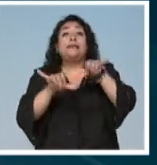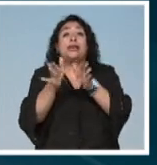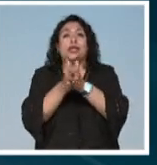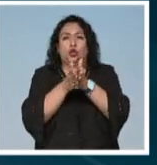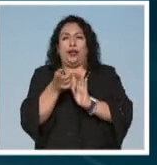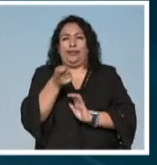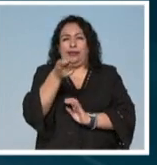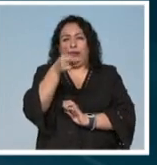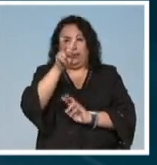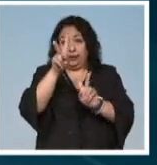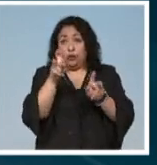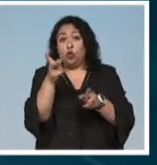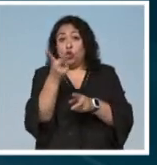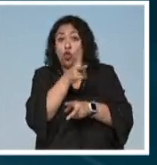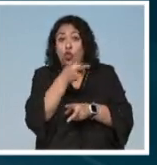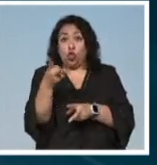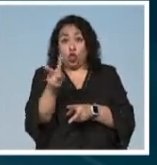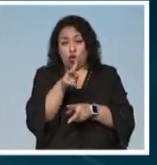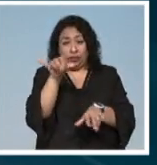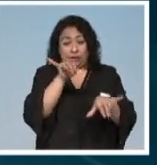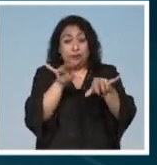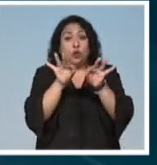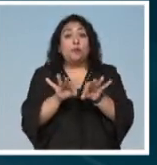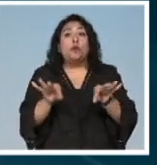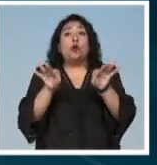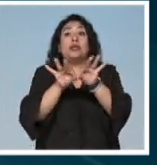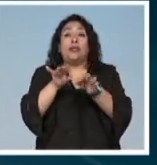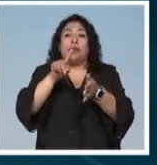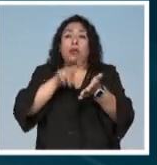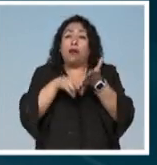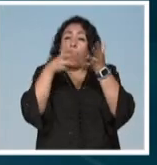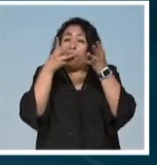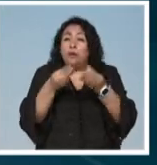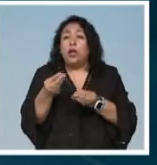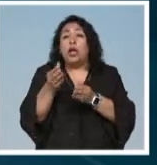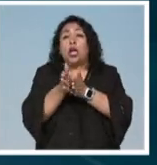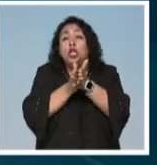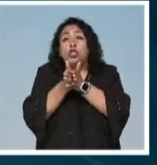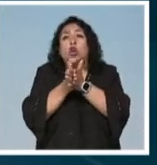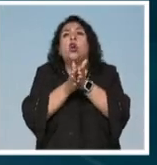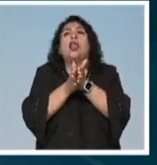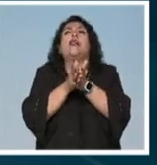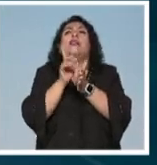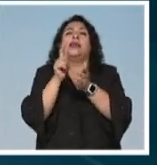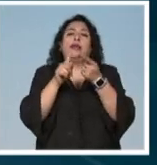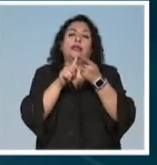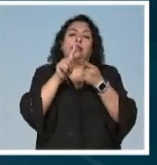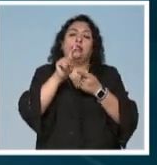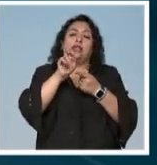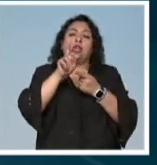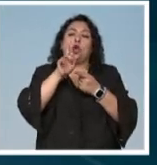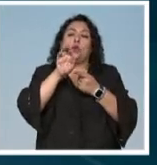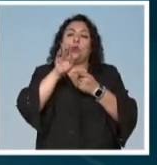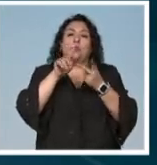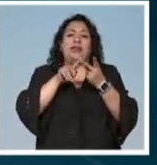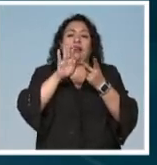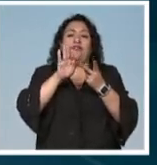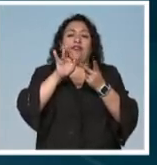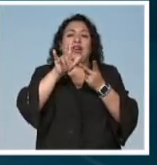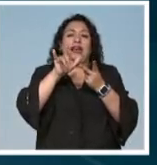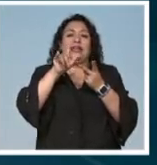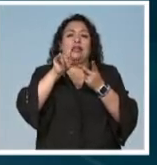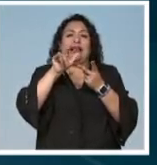chocolate, asegura que los dos compuestos químicos más importantes que abundan en este alimento oscuro son la teobromina y la feniletilamina.